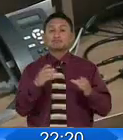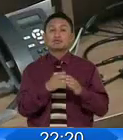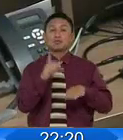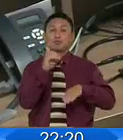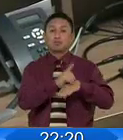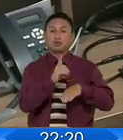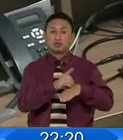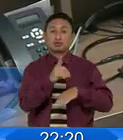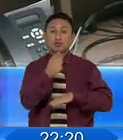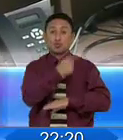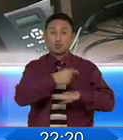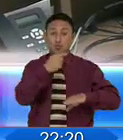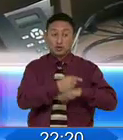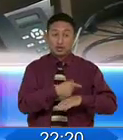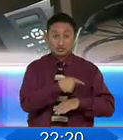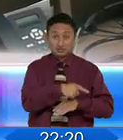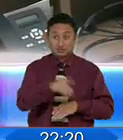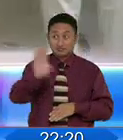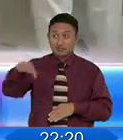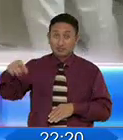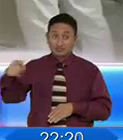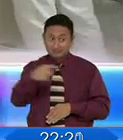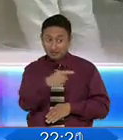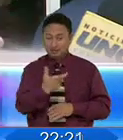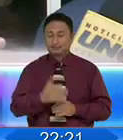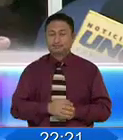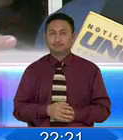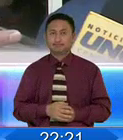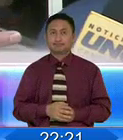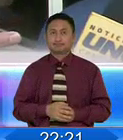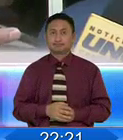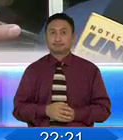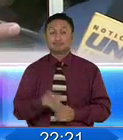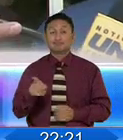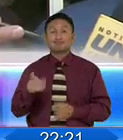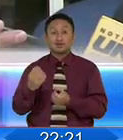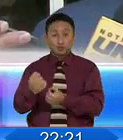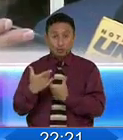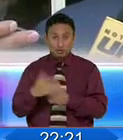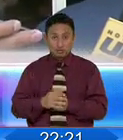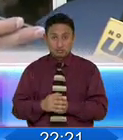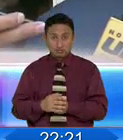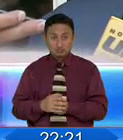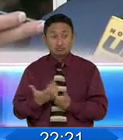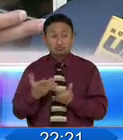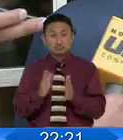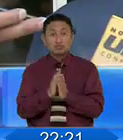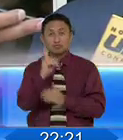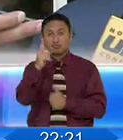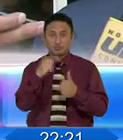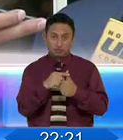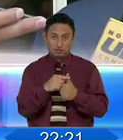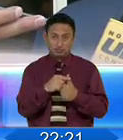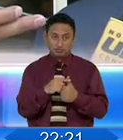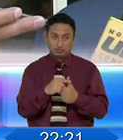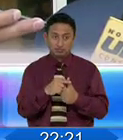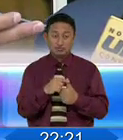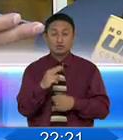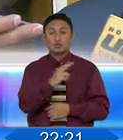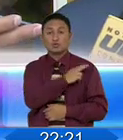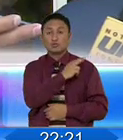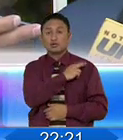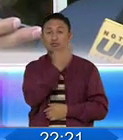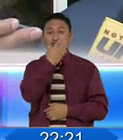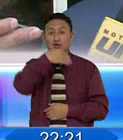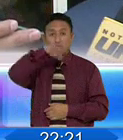del guayas que alertó sobre lo que estaba pasando en base a esa información nosotros solicitamos primero a la universidad en